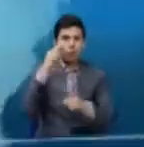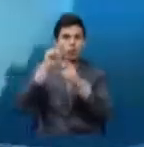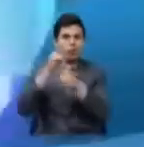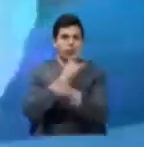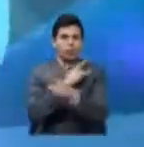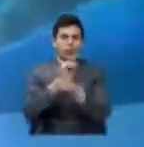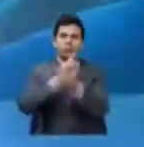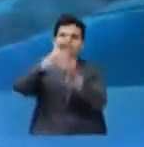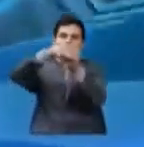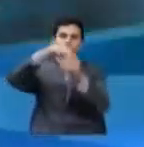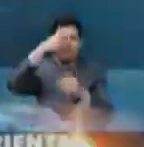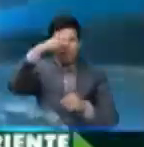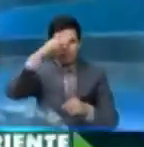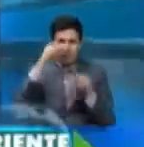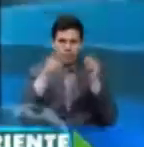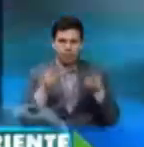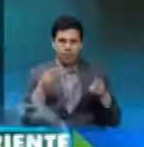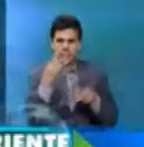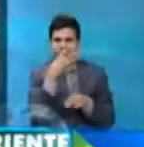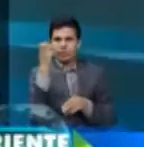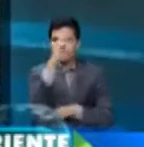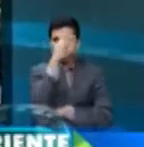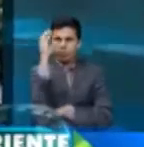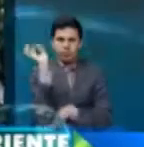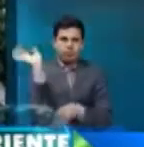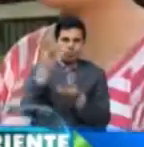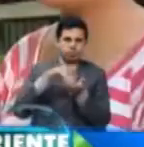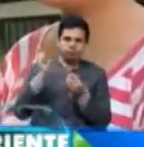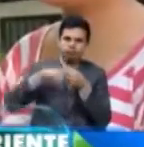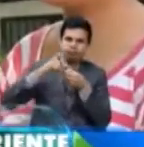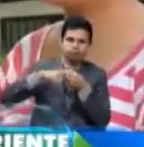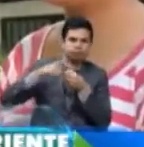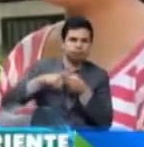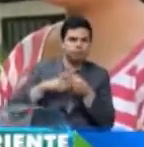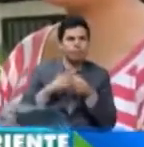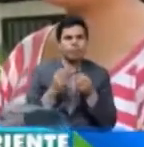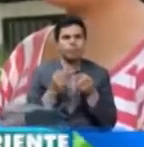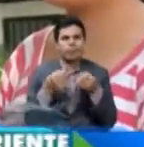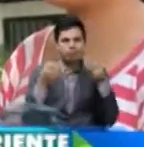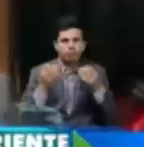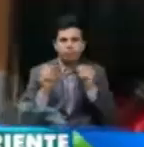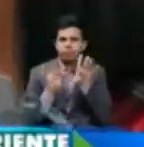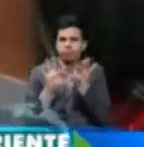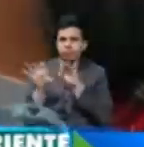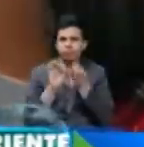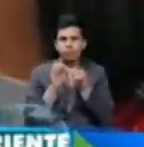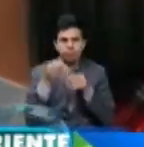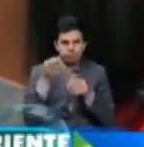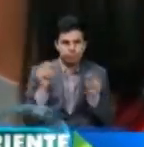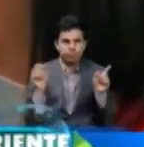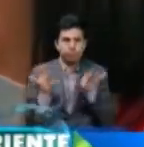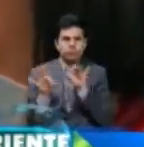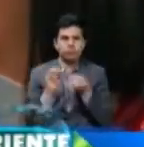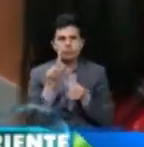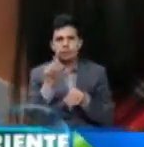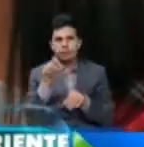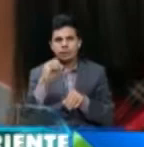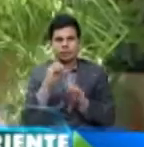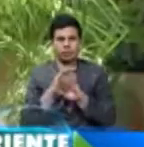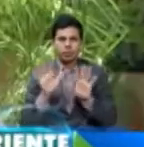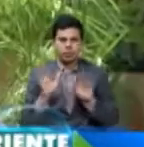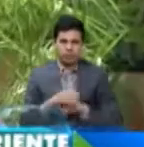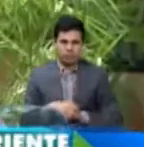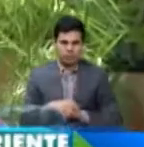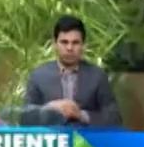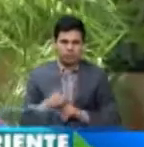México. 300 colombianos participaron de la convocatoria y solo 60, incluida ella, fueron seleccionados.